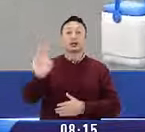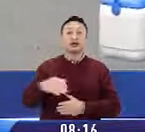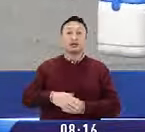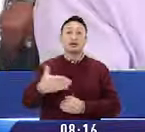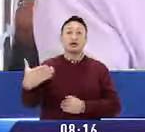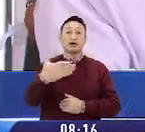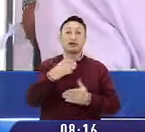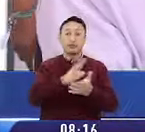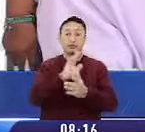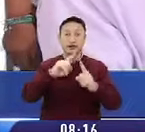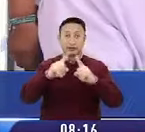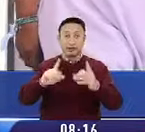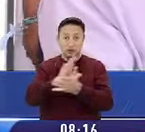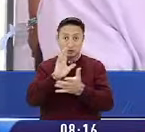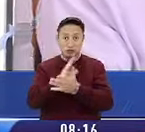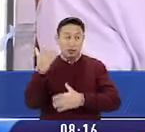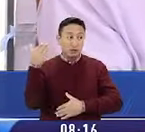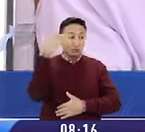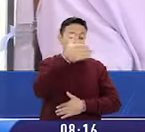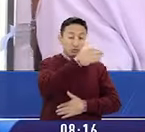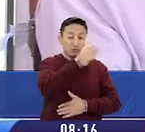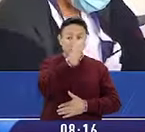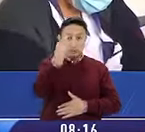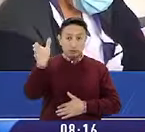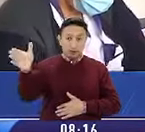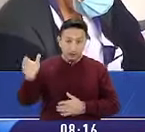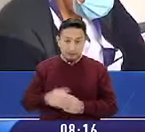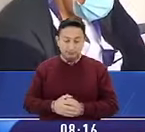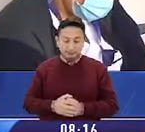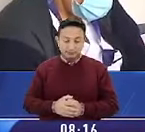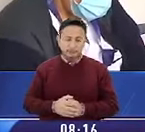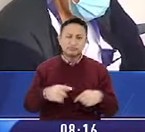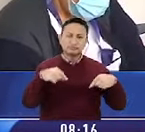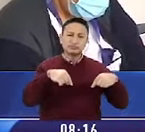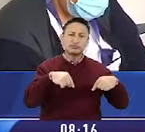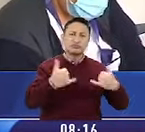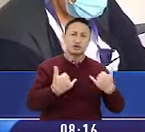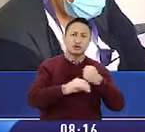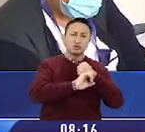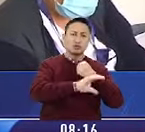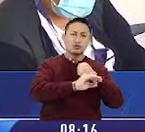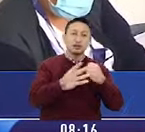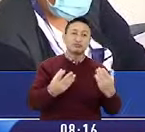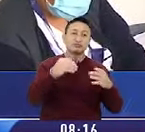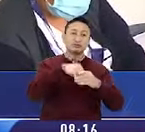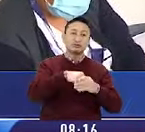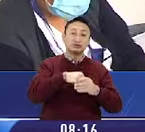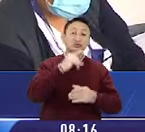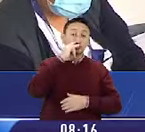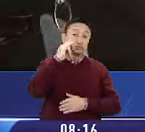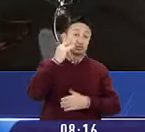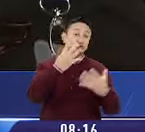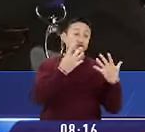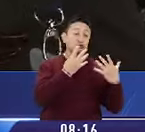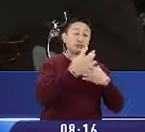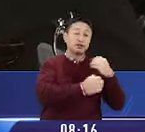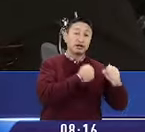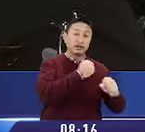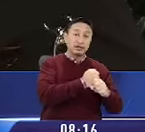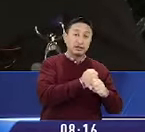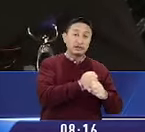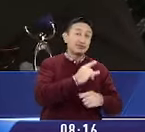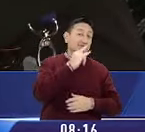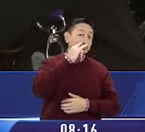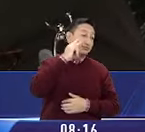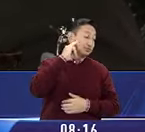las instituciones educativas de acuerdo a los distritos. Por primera vez en esta campaña están incluidos niños de 9 años, además de niñas de